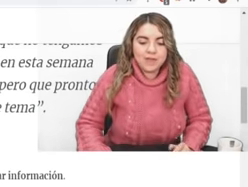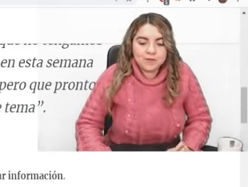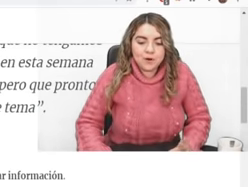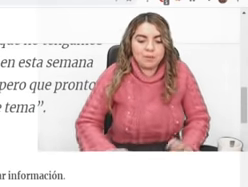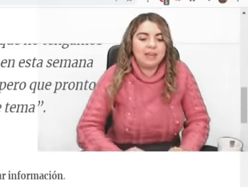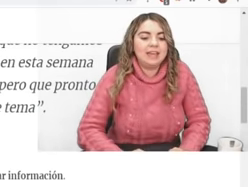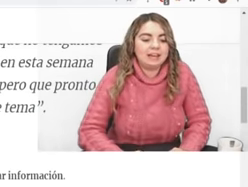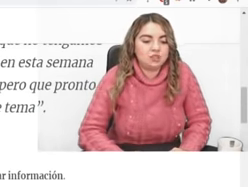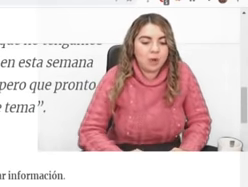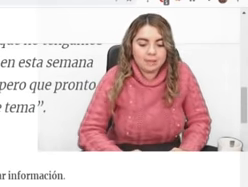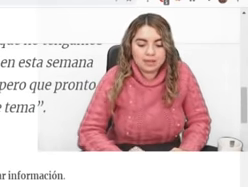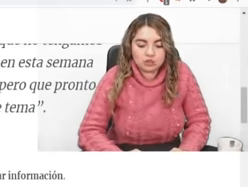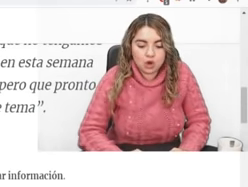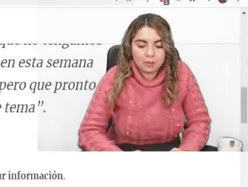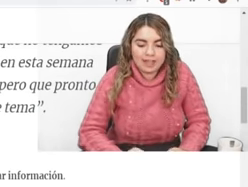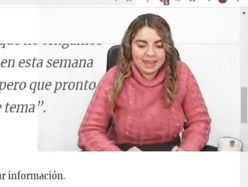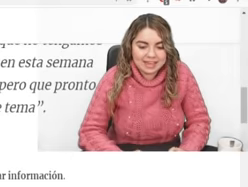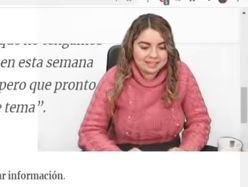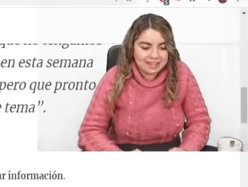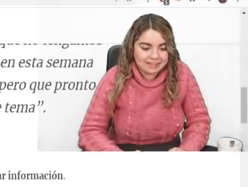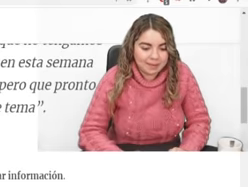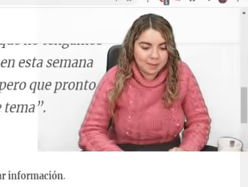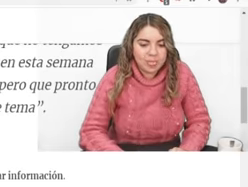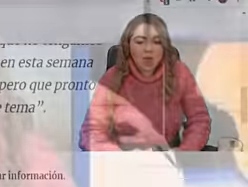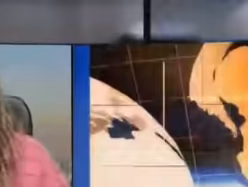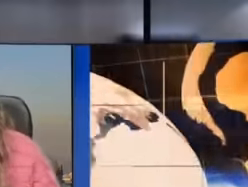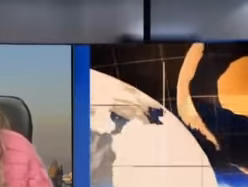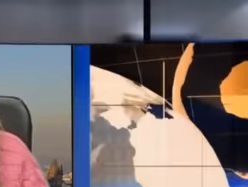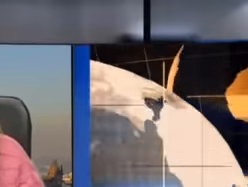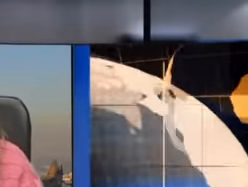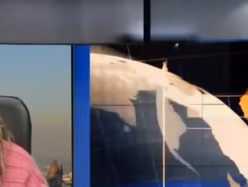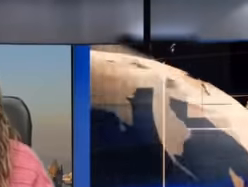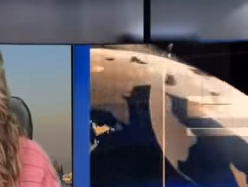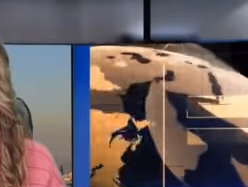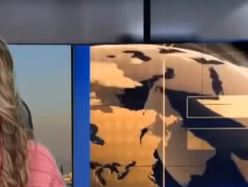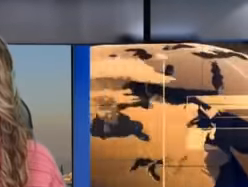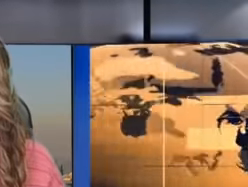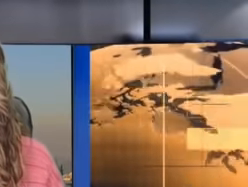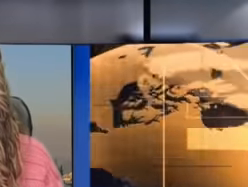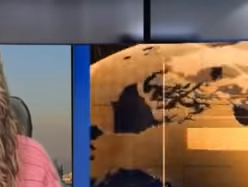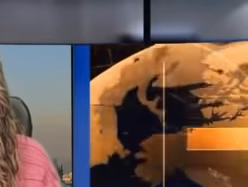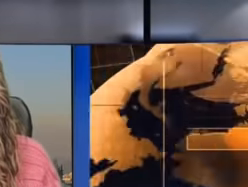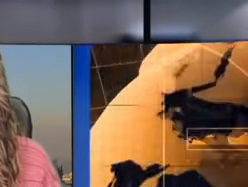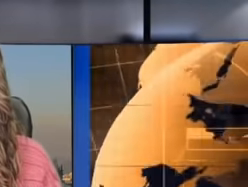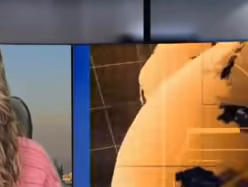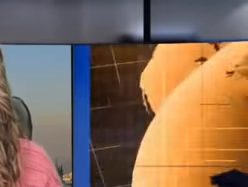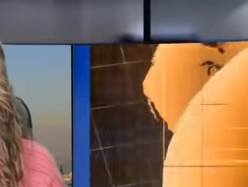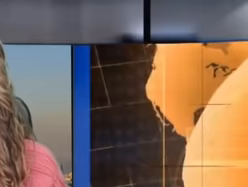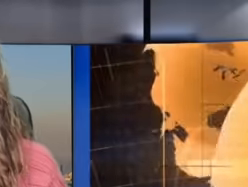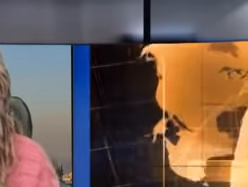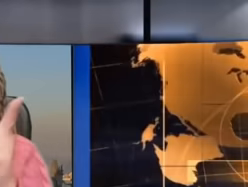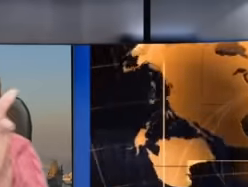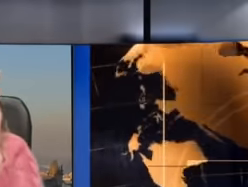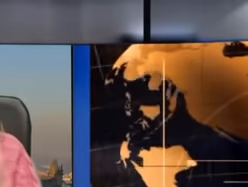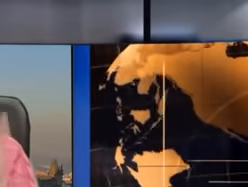fiscalía informe y resuelva sobre este tema. ¿Cuál es esta nota diplomática que está por salir a la